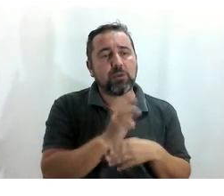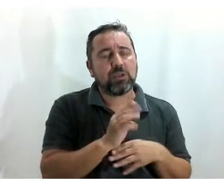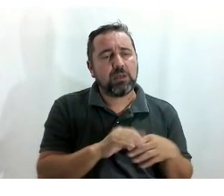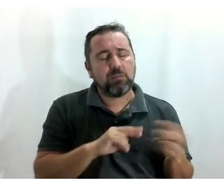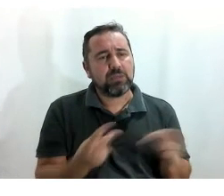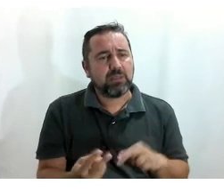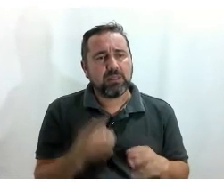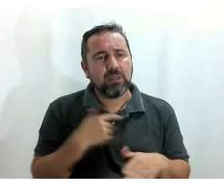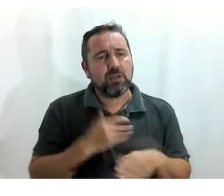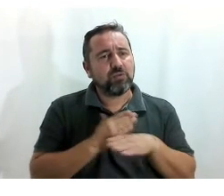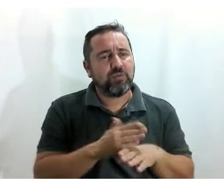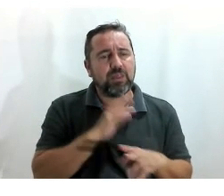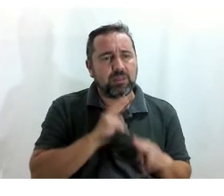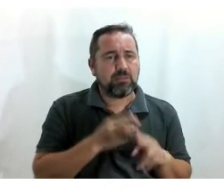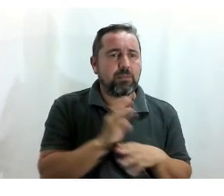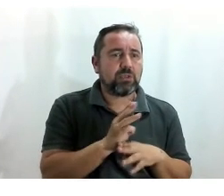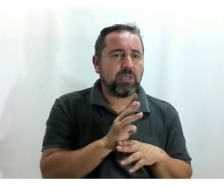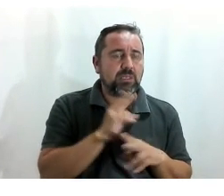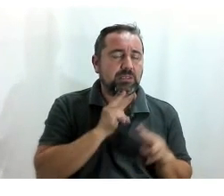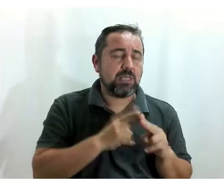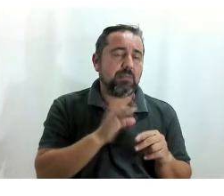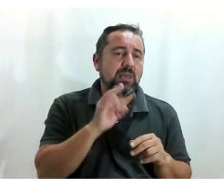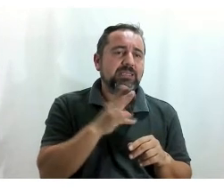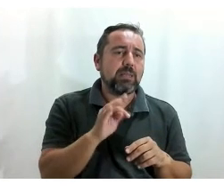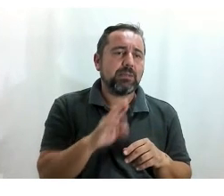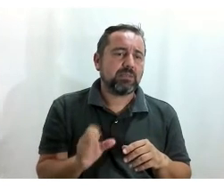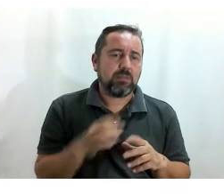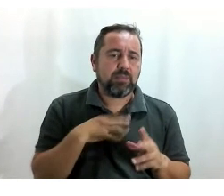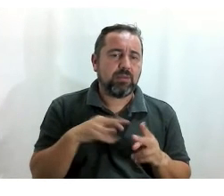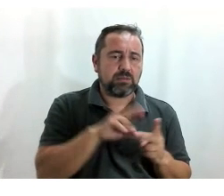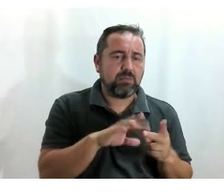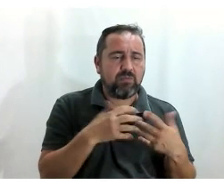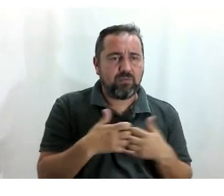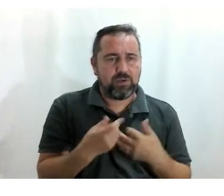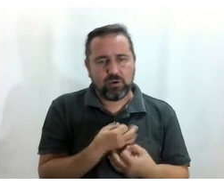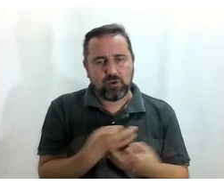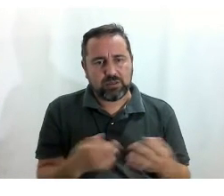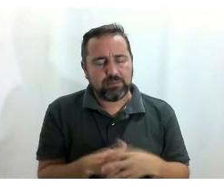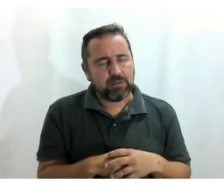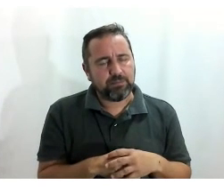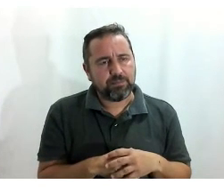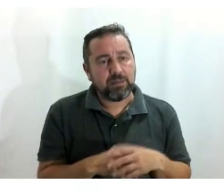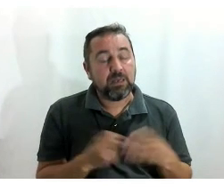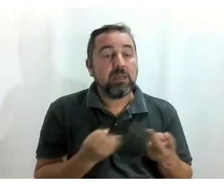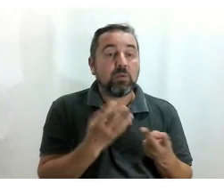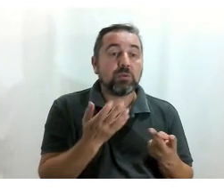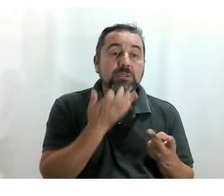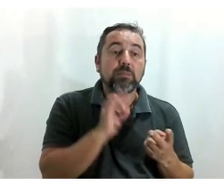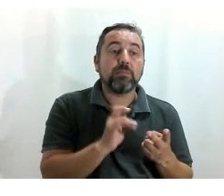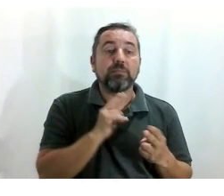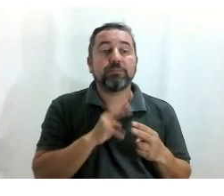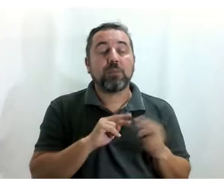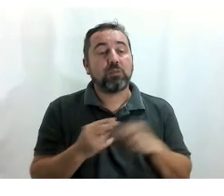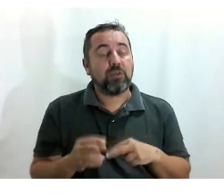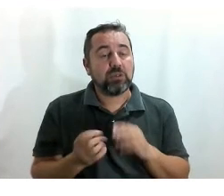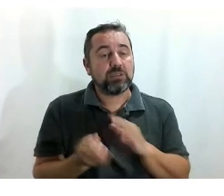quede suficiente proteína silvestre como para rescatar o funcionar correctamente. En aquellos casos en los que las mutaciones causen